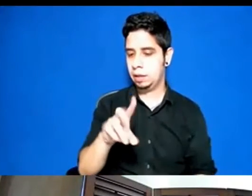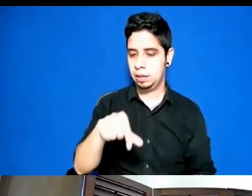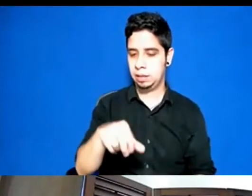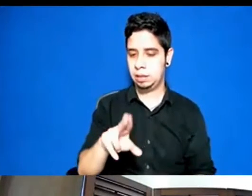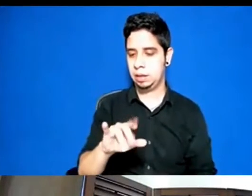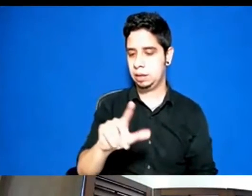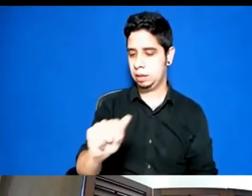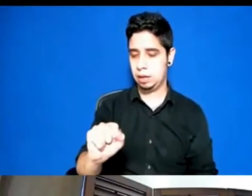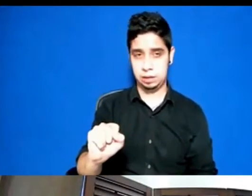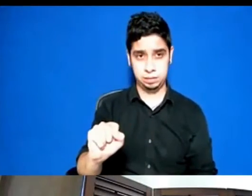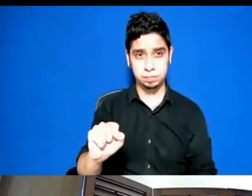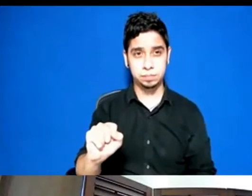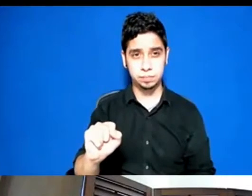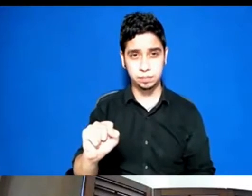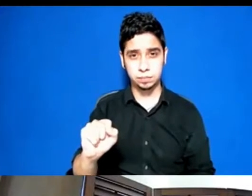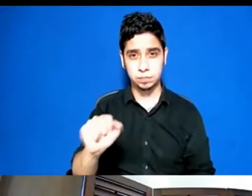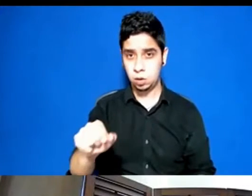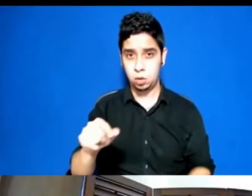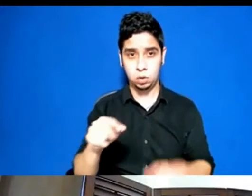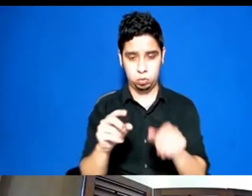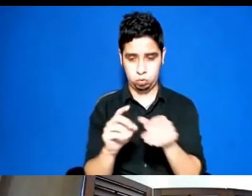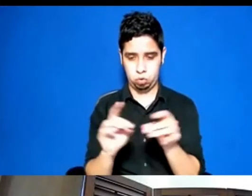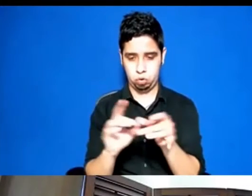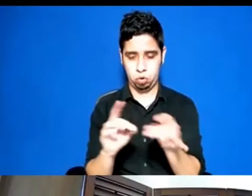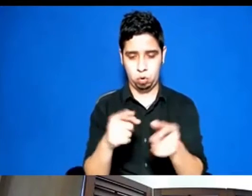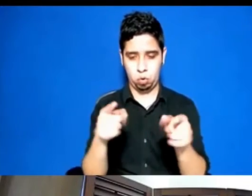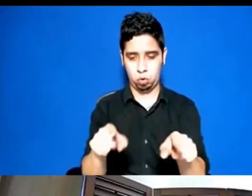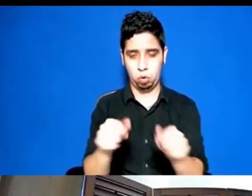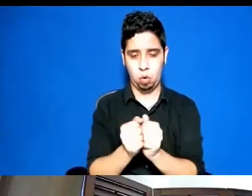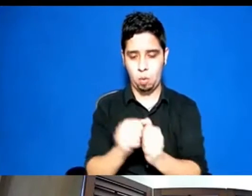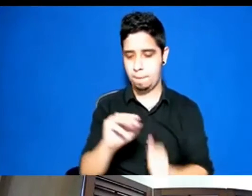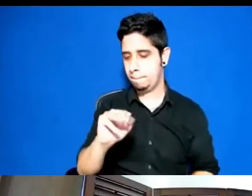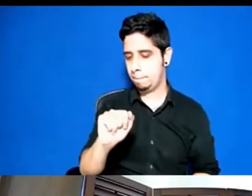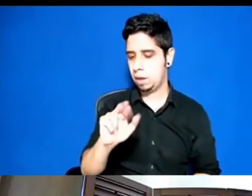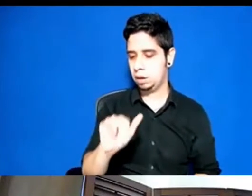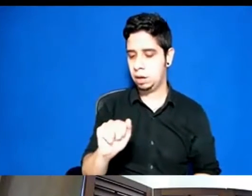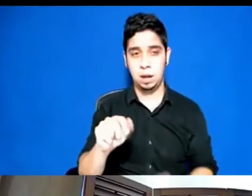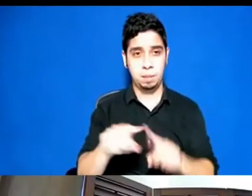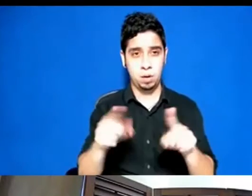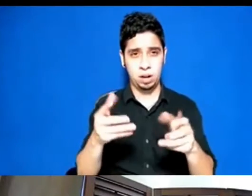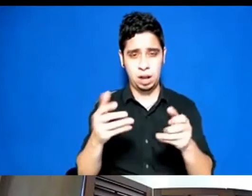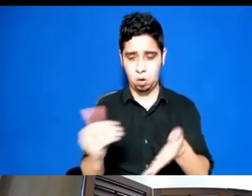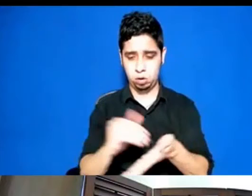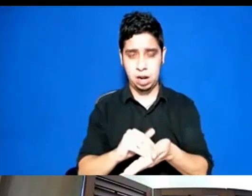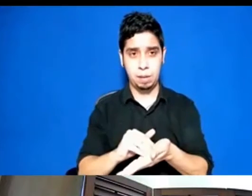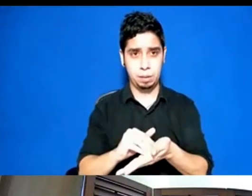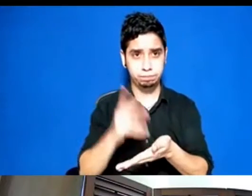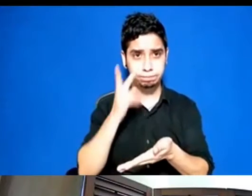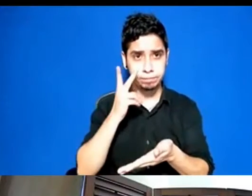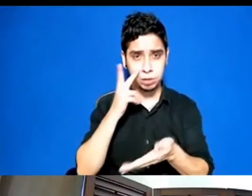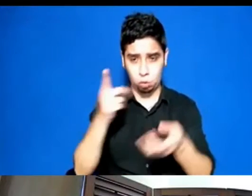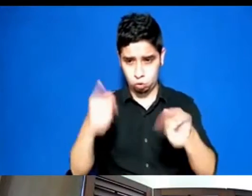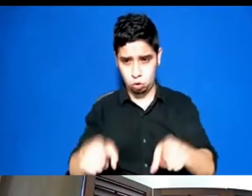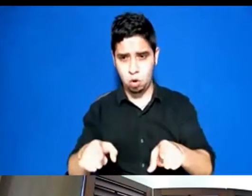2018, pues hablamos de lo que pasó en María, ¿no? Pero me gustaría repasar un poquito, porque para que la gente también